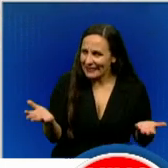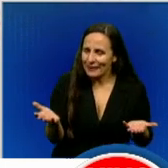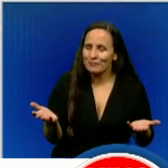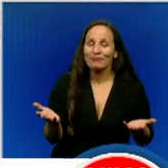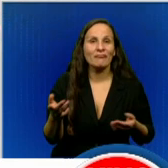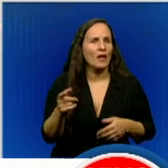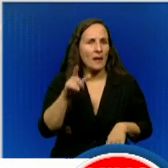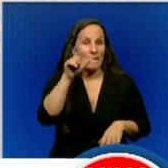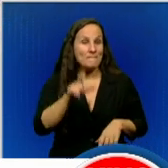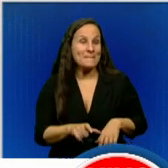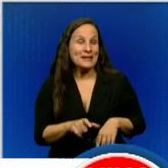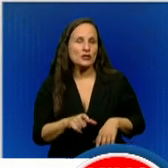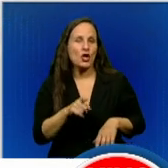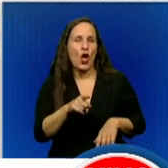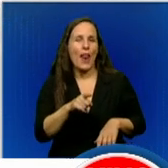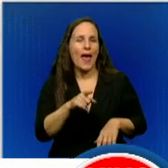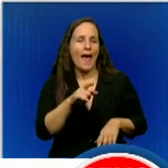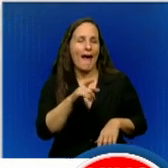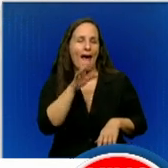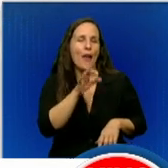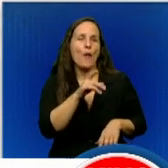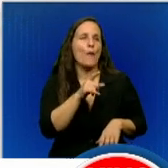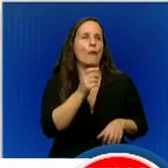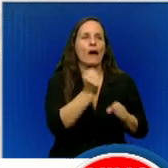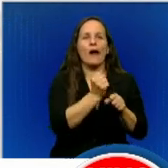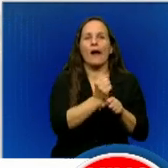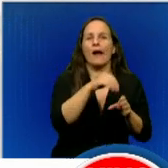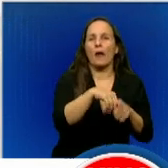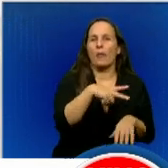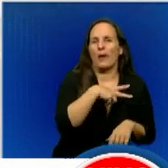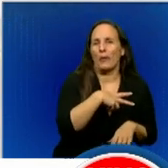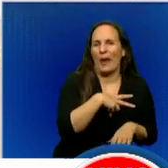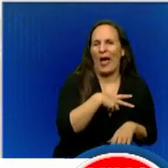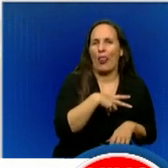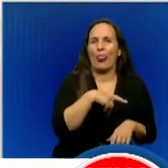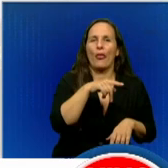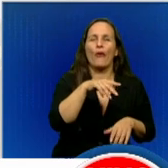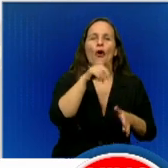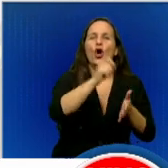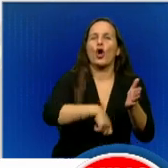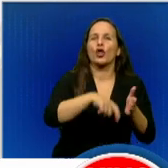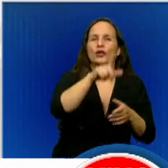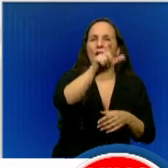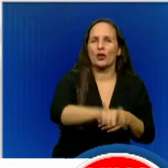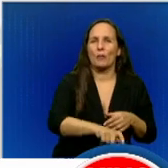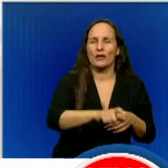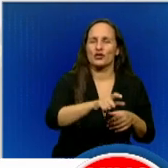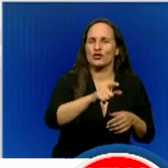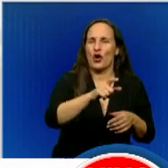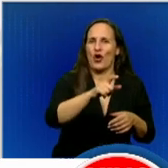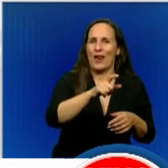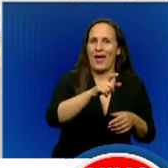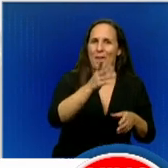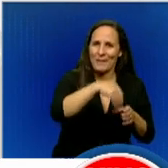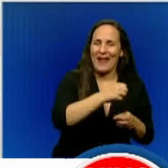y trabajó en el sector privado que jamás contrató una sola persona en el sector privado puede